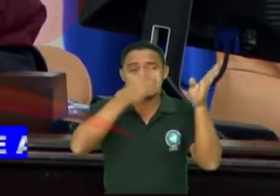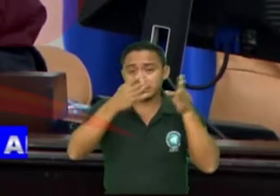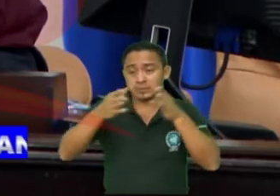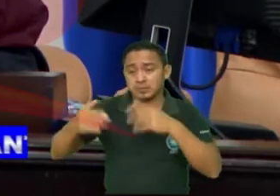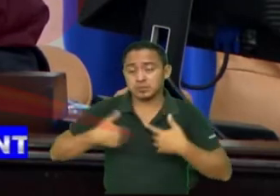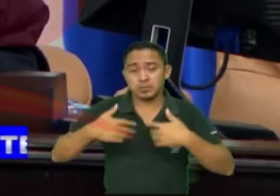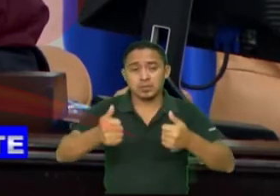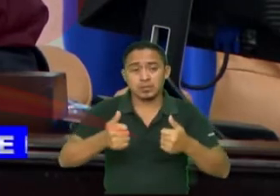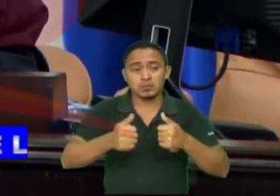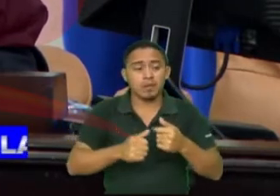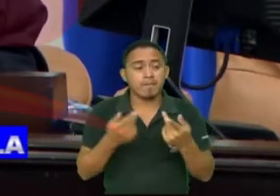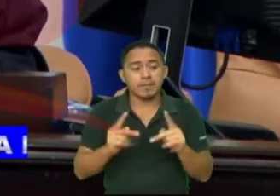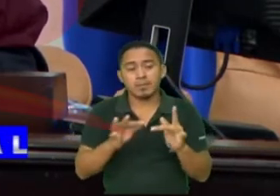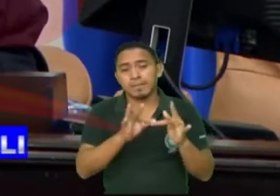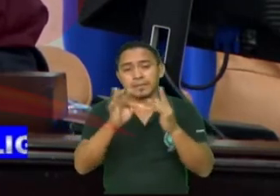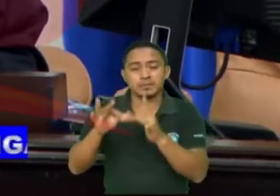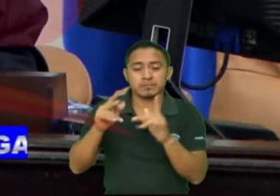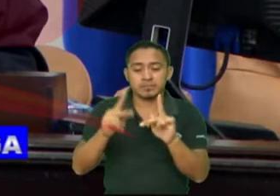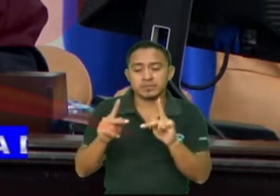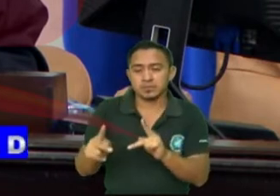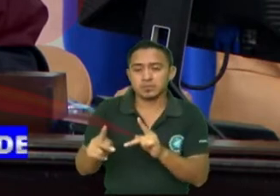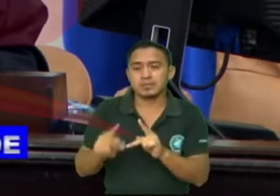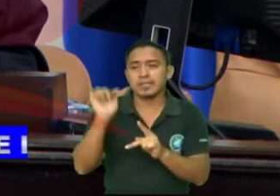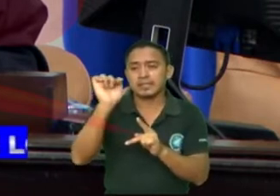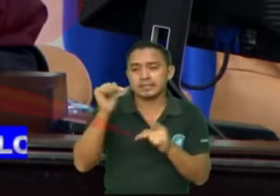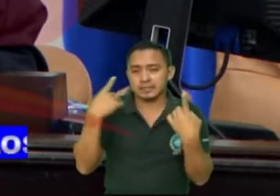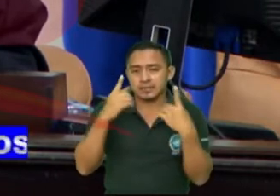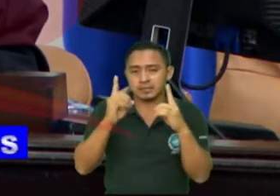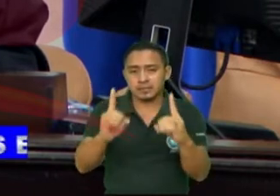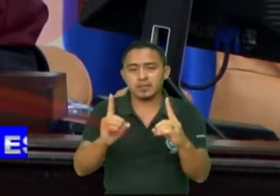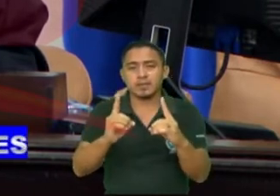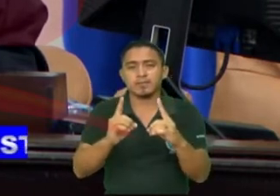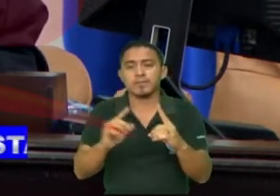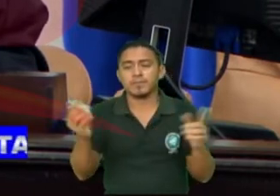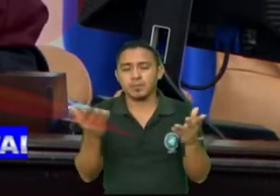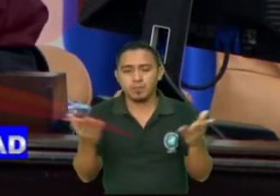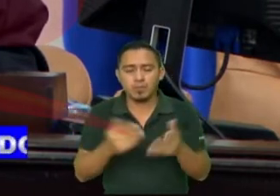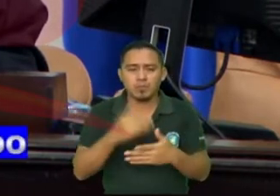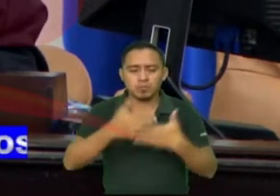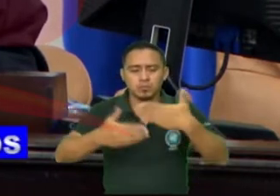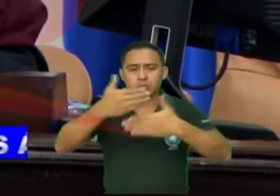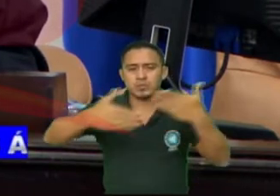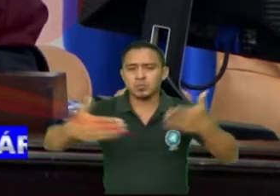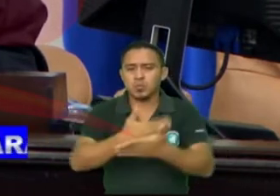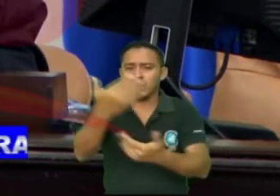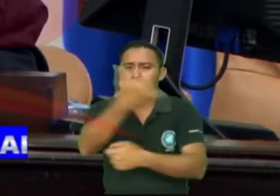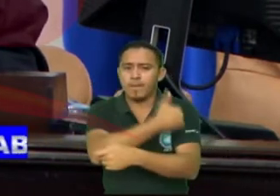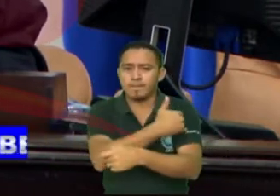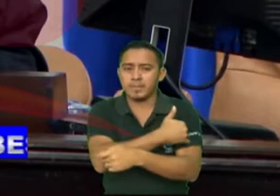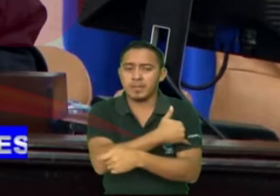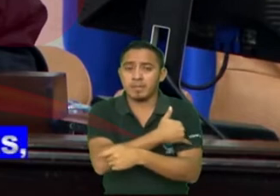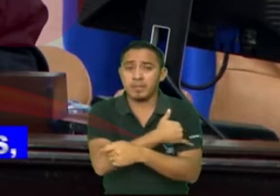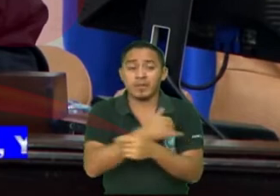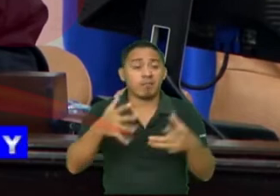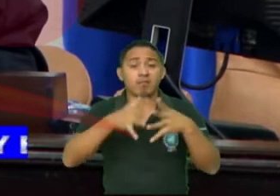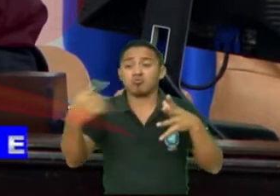salud especializados de segundo en el departamento de Chinandega a través de la construcción de un hospital